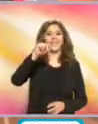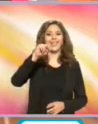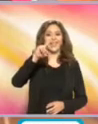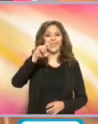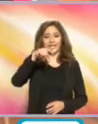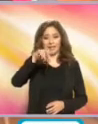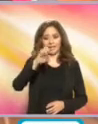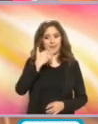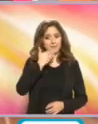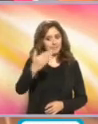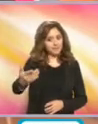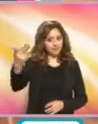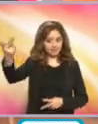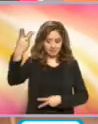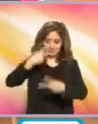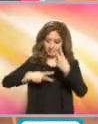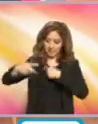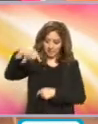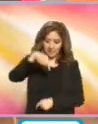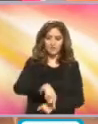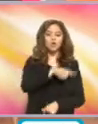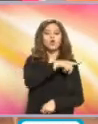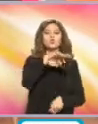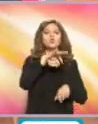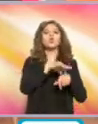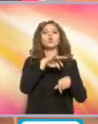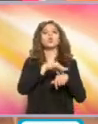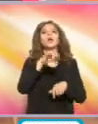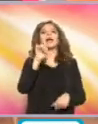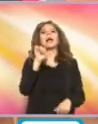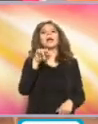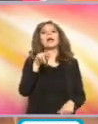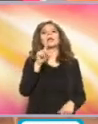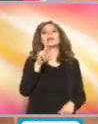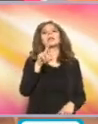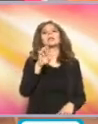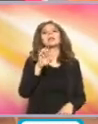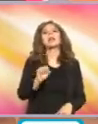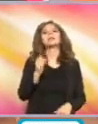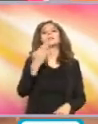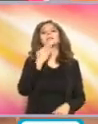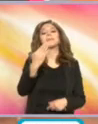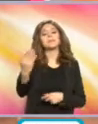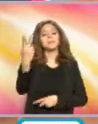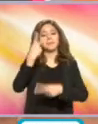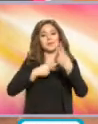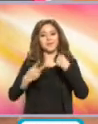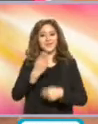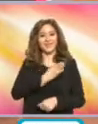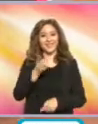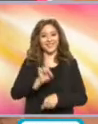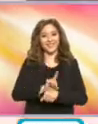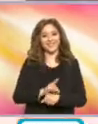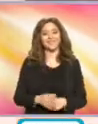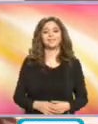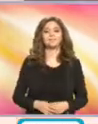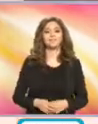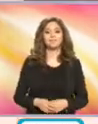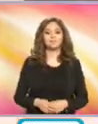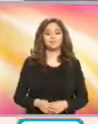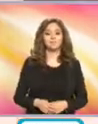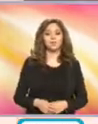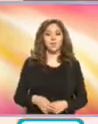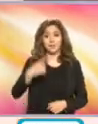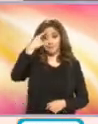ya te viniste para acá. Me tenía que sumar. Doctor Andrés Callejas, bienvenido. Hola, buenos días. ¿Qué hay, Andrés? Oye, y para también que tú